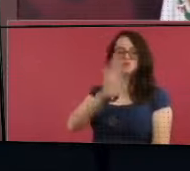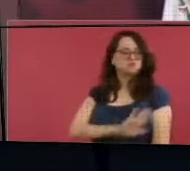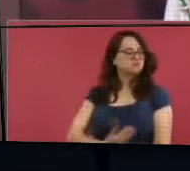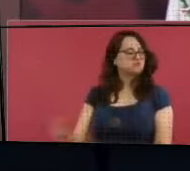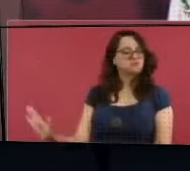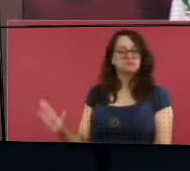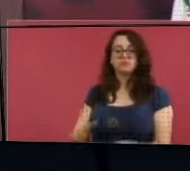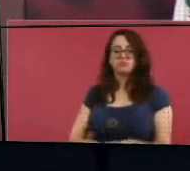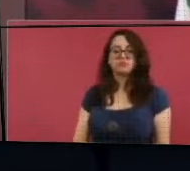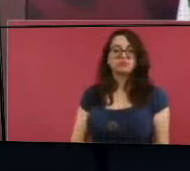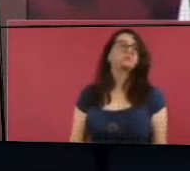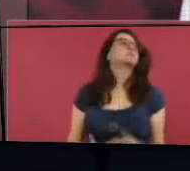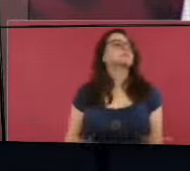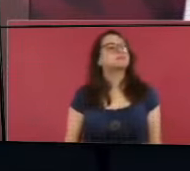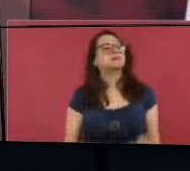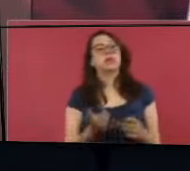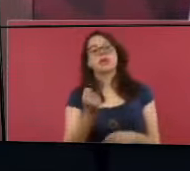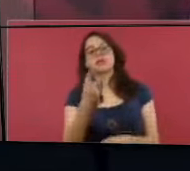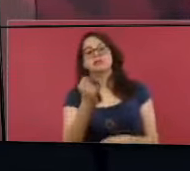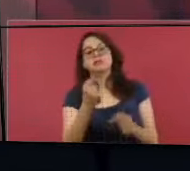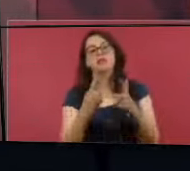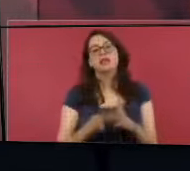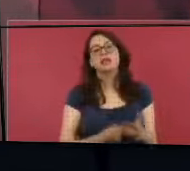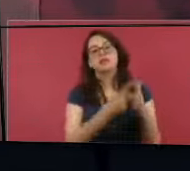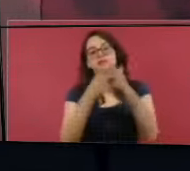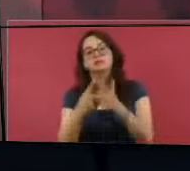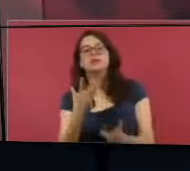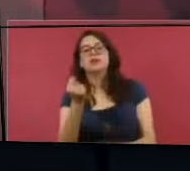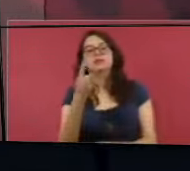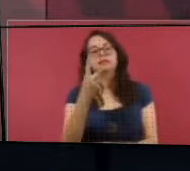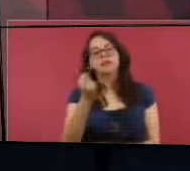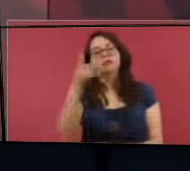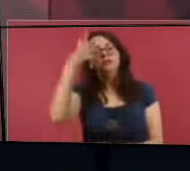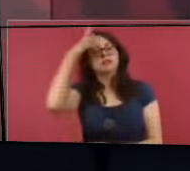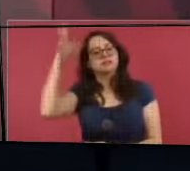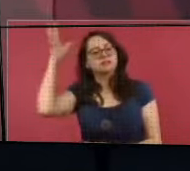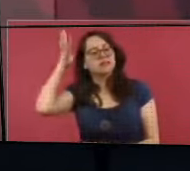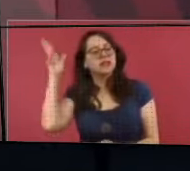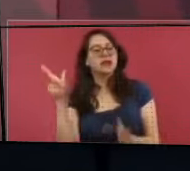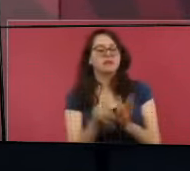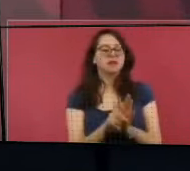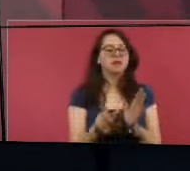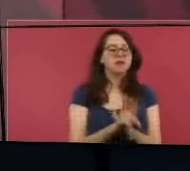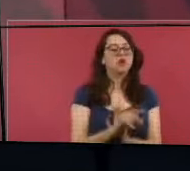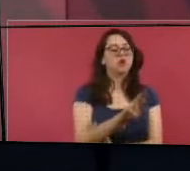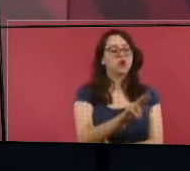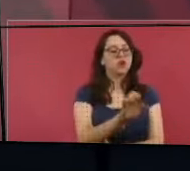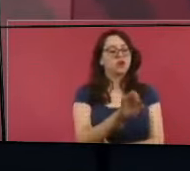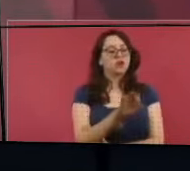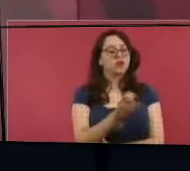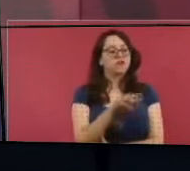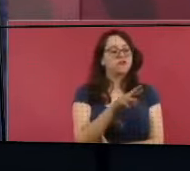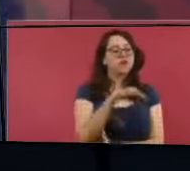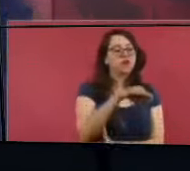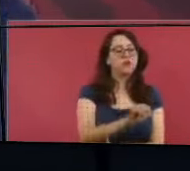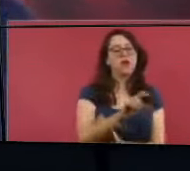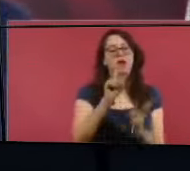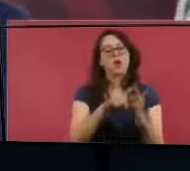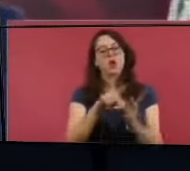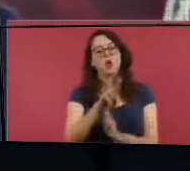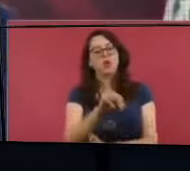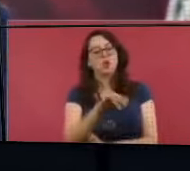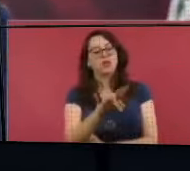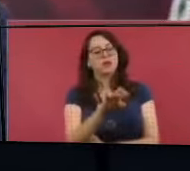así me lo entregó Salinas total cuento nunca acabar y así podemos ir también con los temas económicos